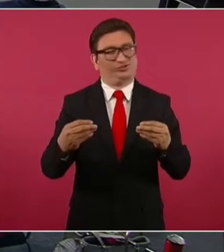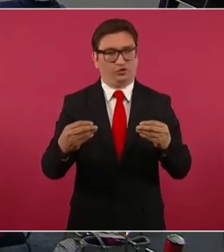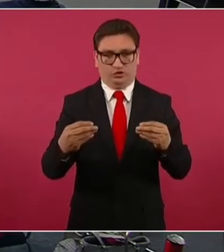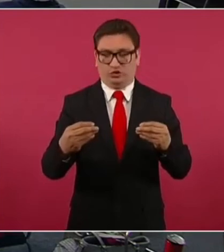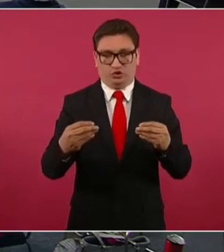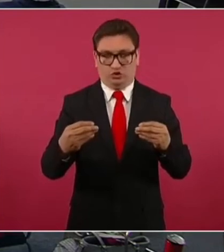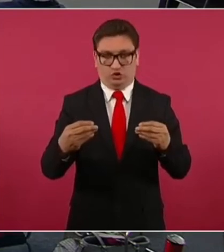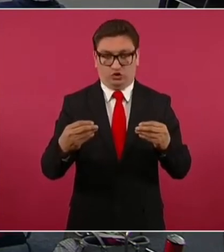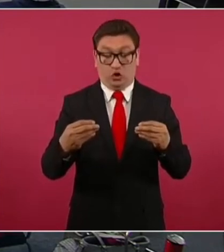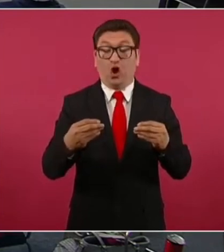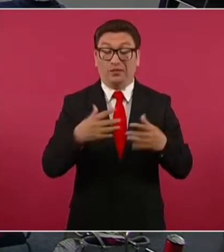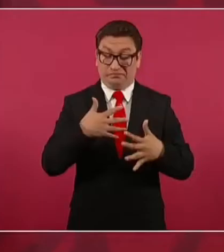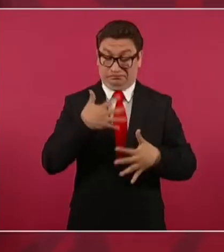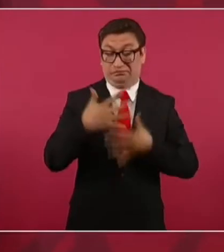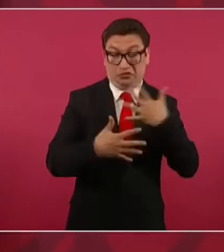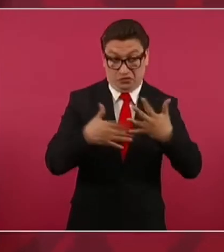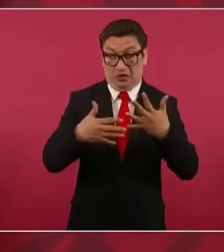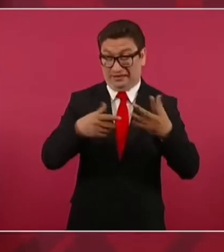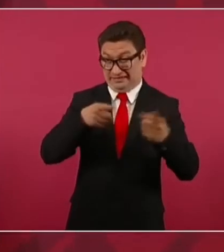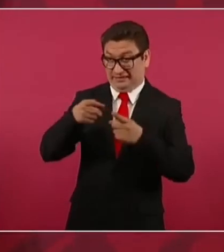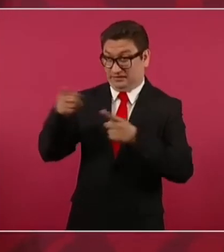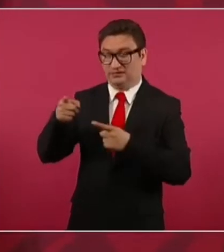sino que solo aumenta los sufrimientos